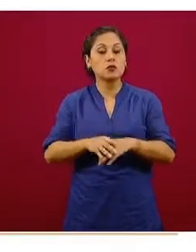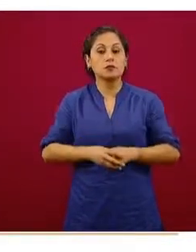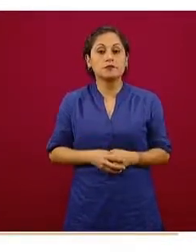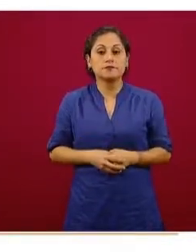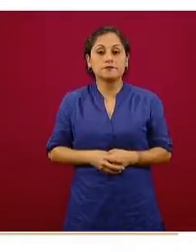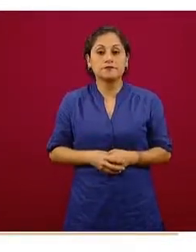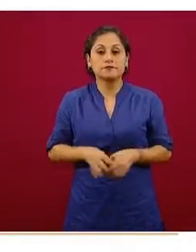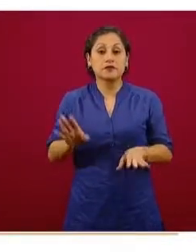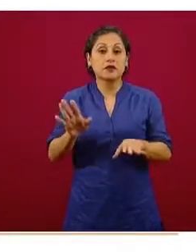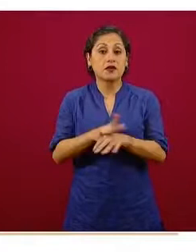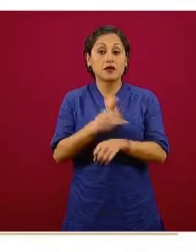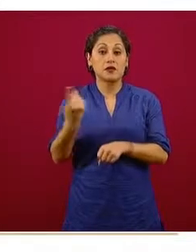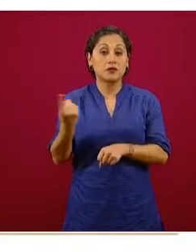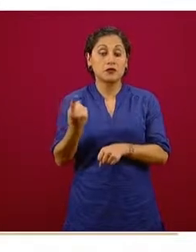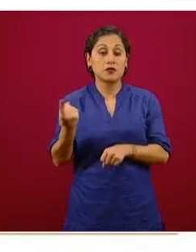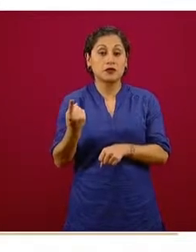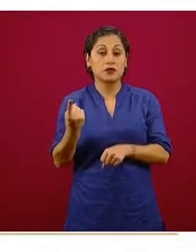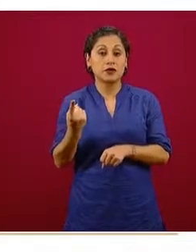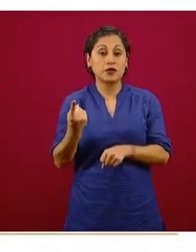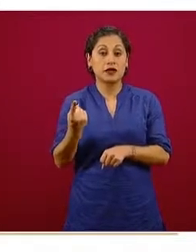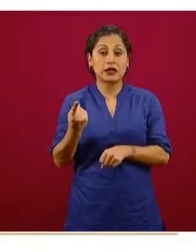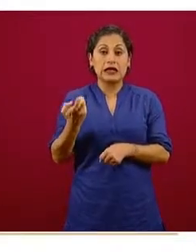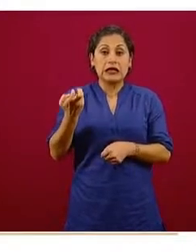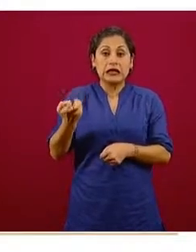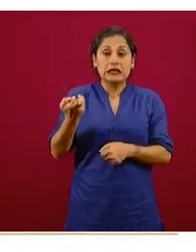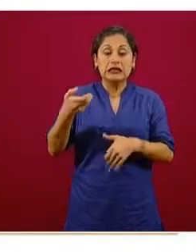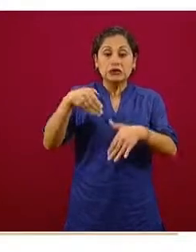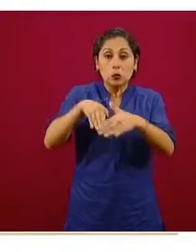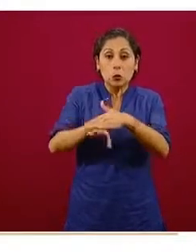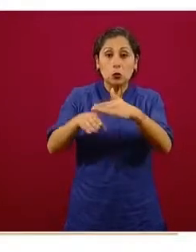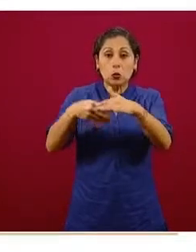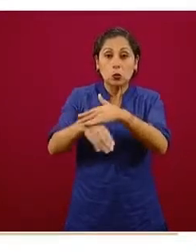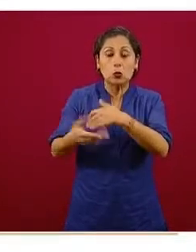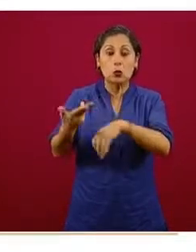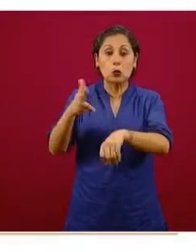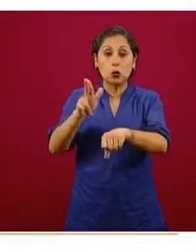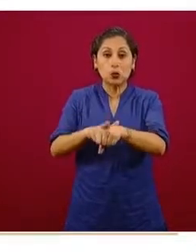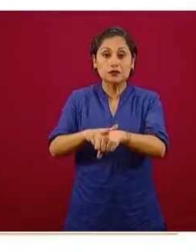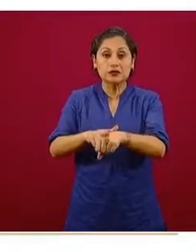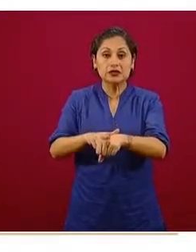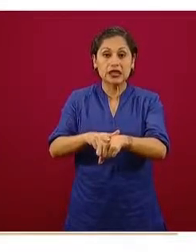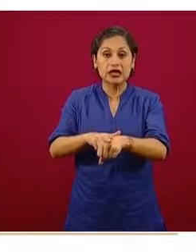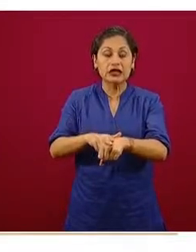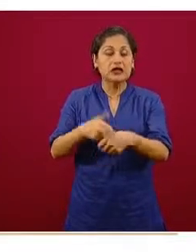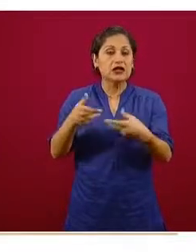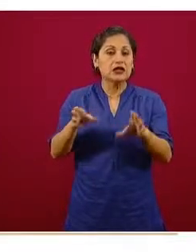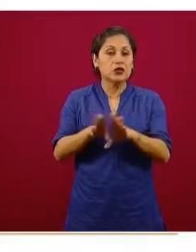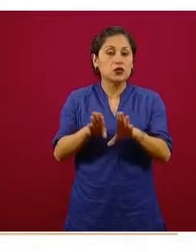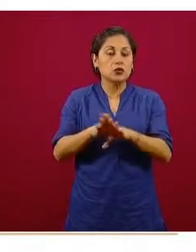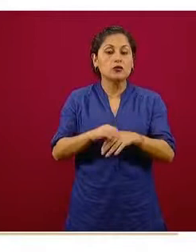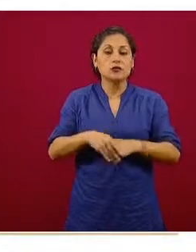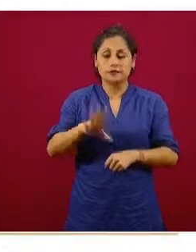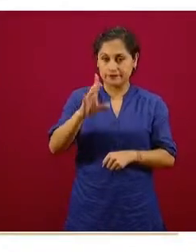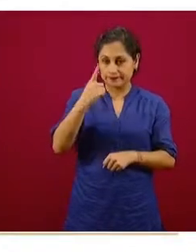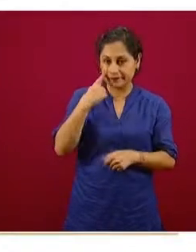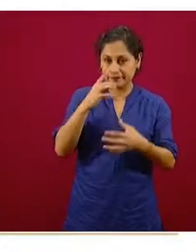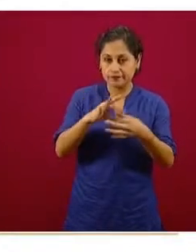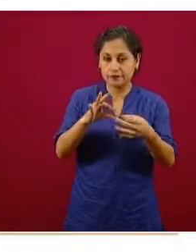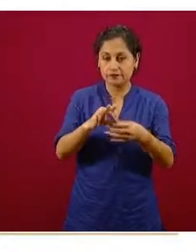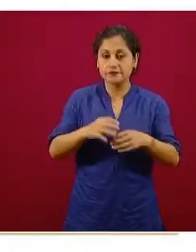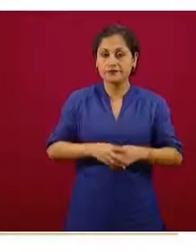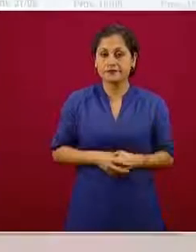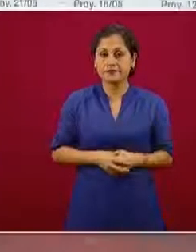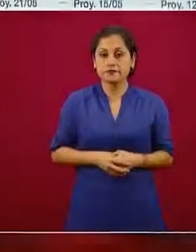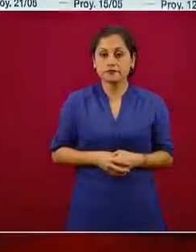donde algo no deseado, más bien algo deseado se convierte en algo no deseado. Lo explico de esta manera. Entre